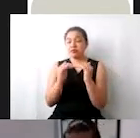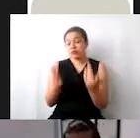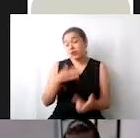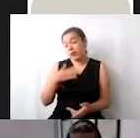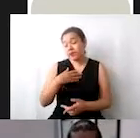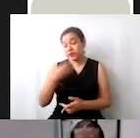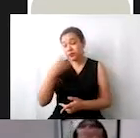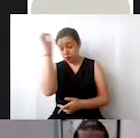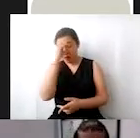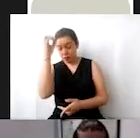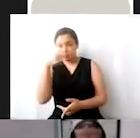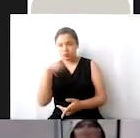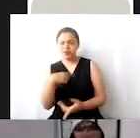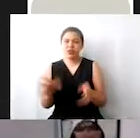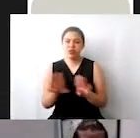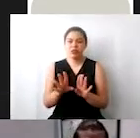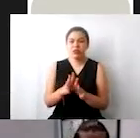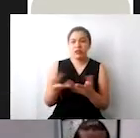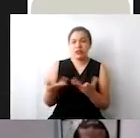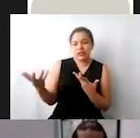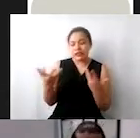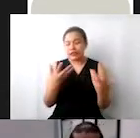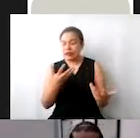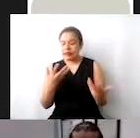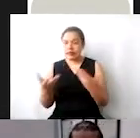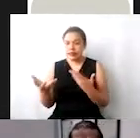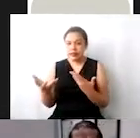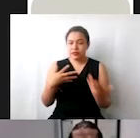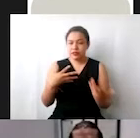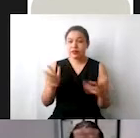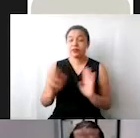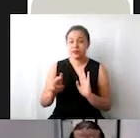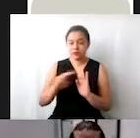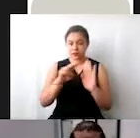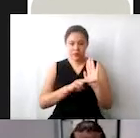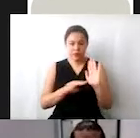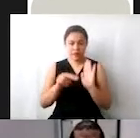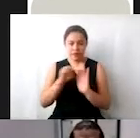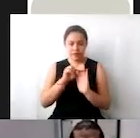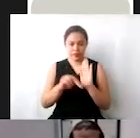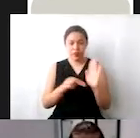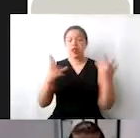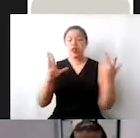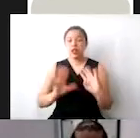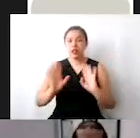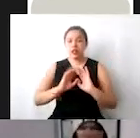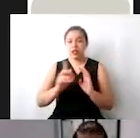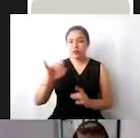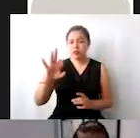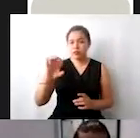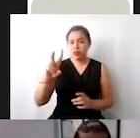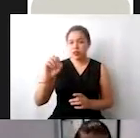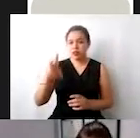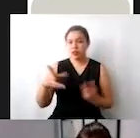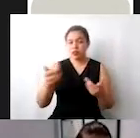quedó muy ambiguo, que de hecho este criterio normativo lo emitió el SAT porque la PRODECON estuvo presionando a que el